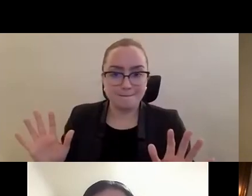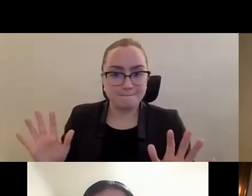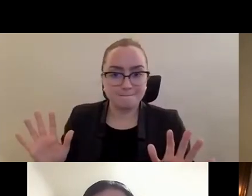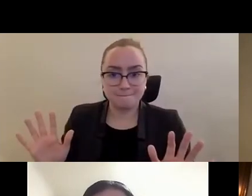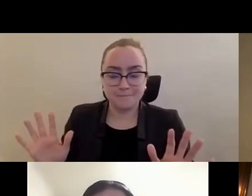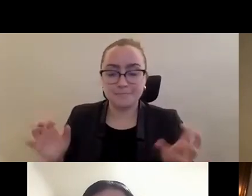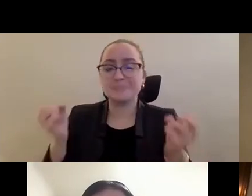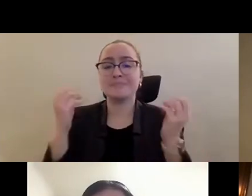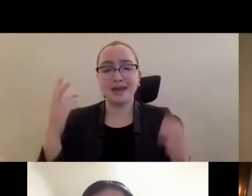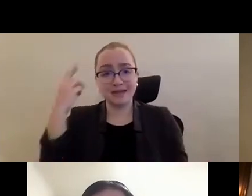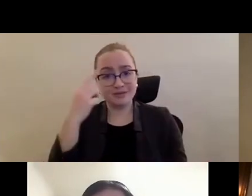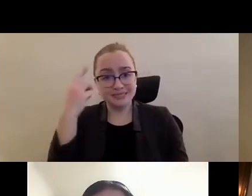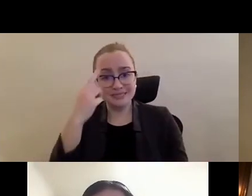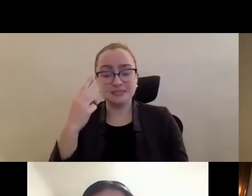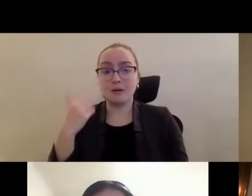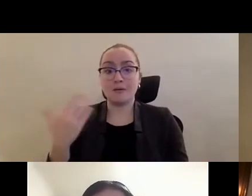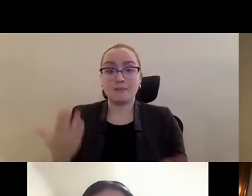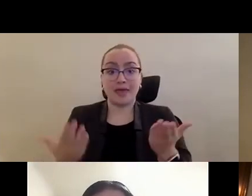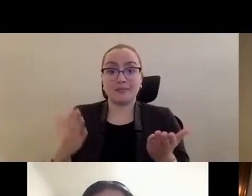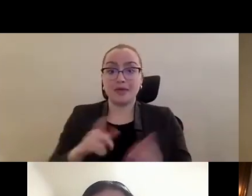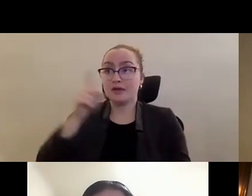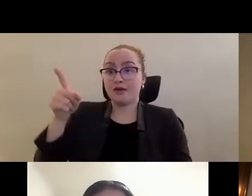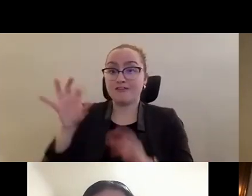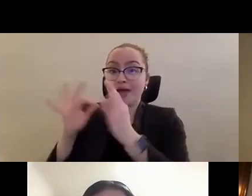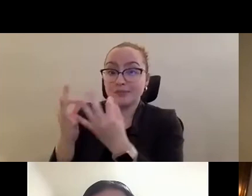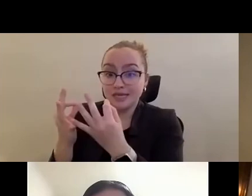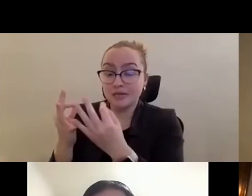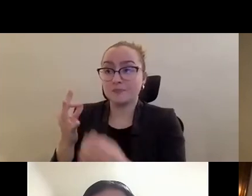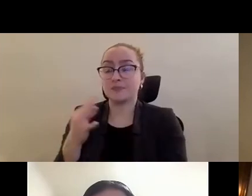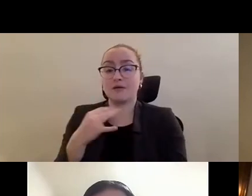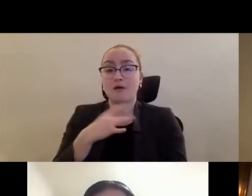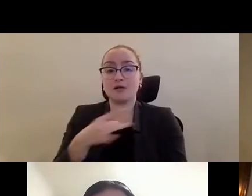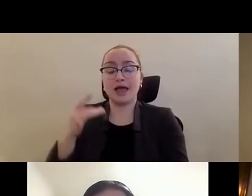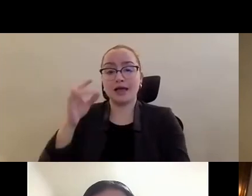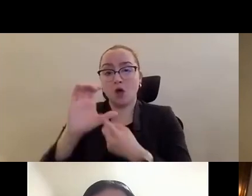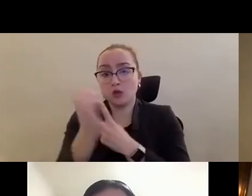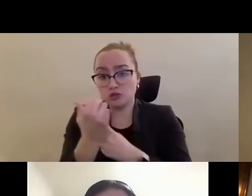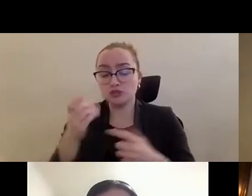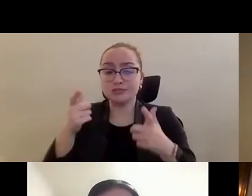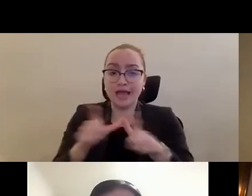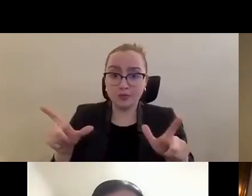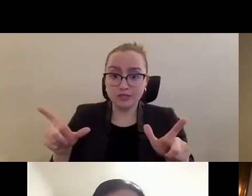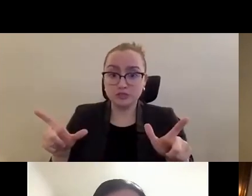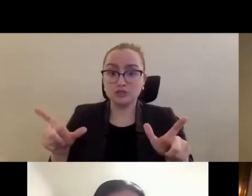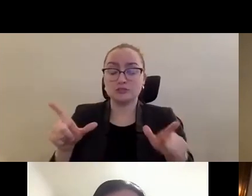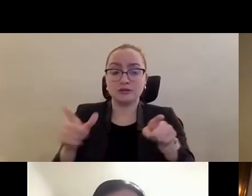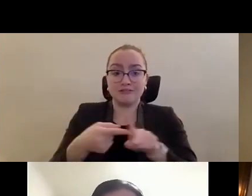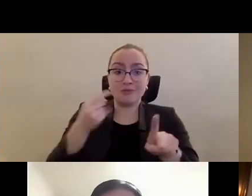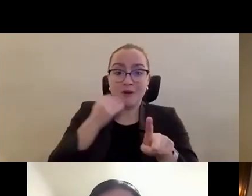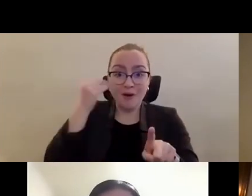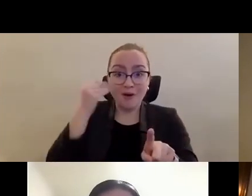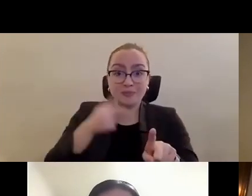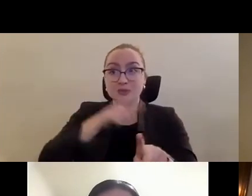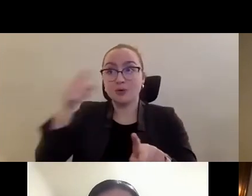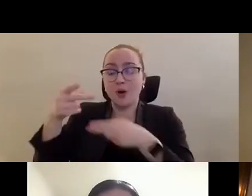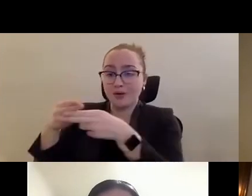migrantes permanentes en distintos lugares. Hay muchas razones por eso, por ahí porque les gusta la cultura, el idioma y la comida y